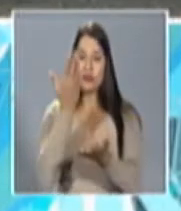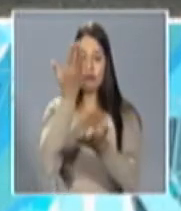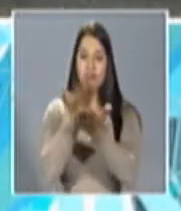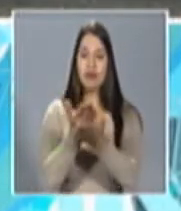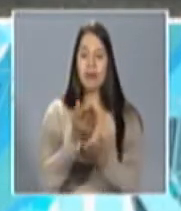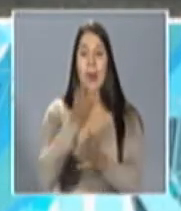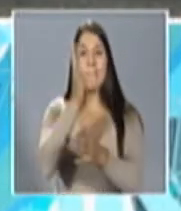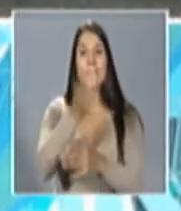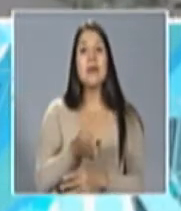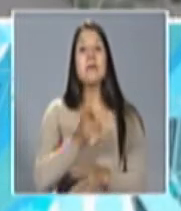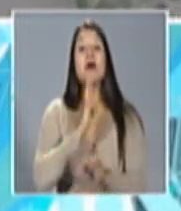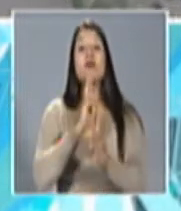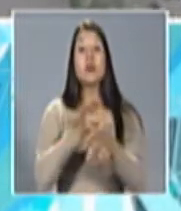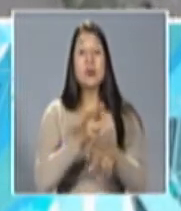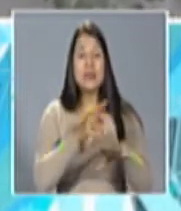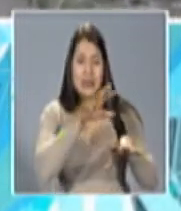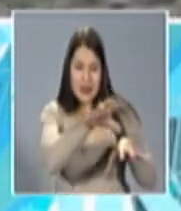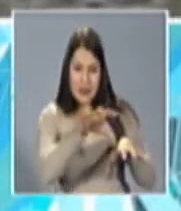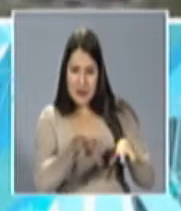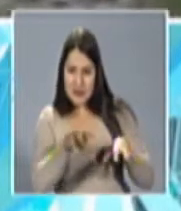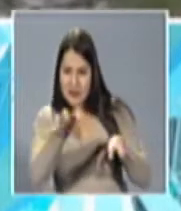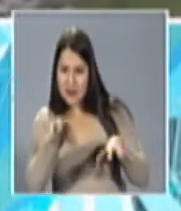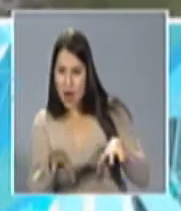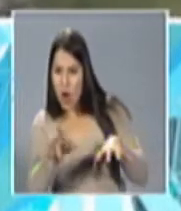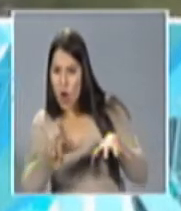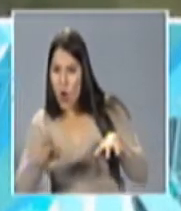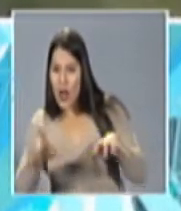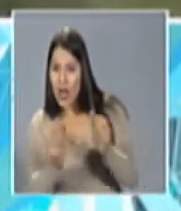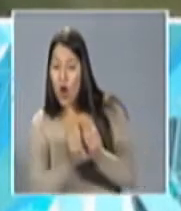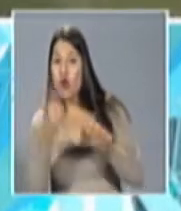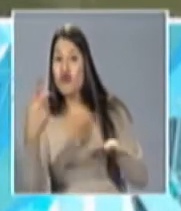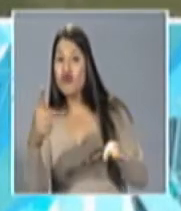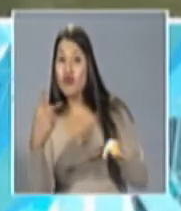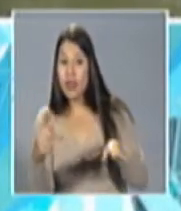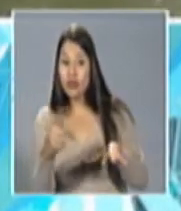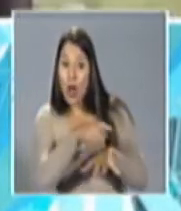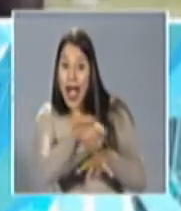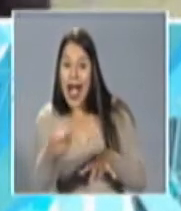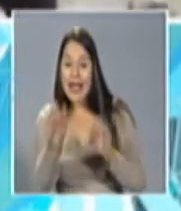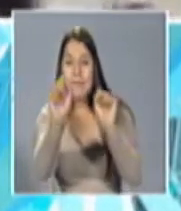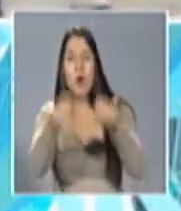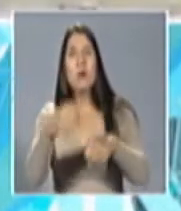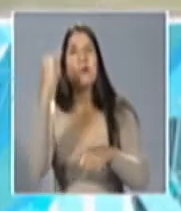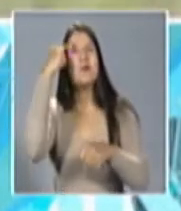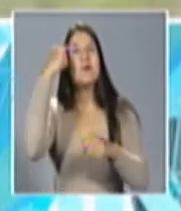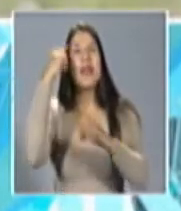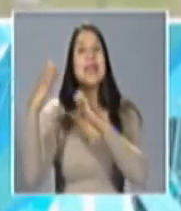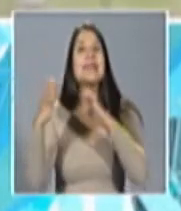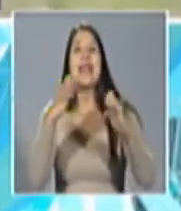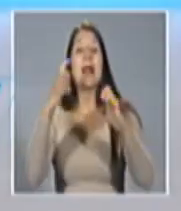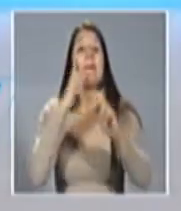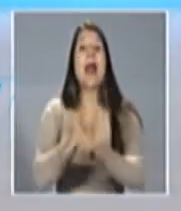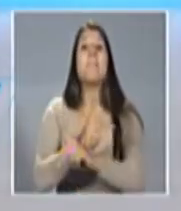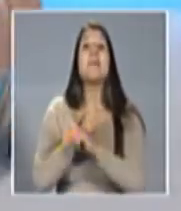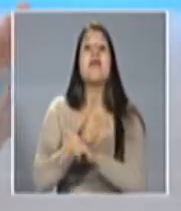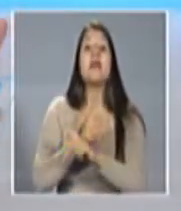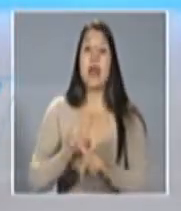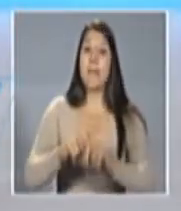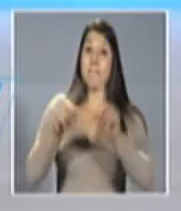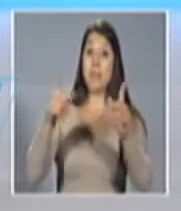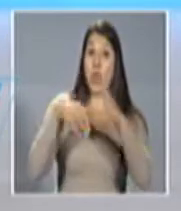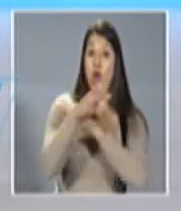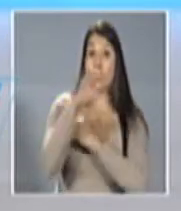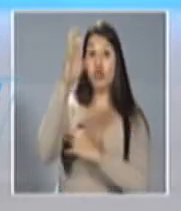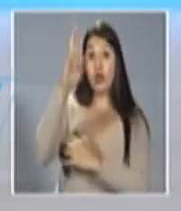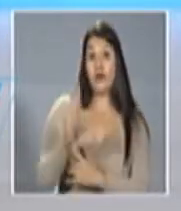encontrar una respuesta muy propositiva del próximo gobierno de intervención preventiva. El problema es que en Costa Rica hemos hecho diagnósticos